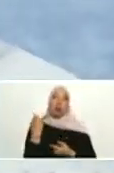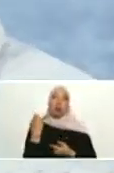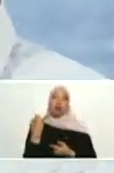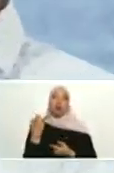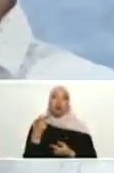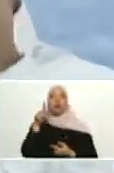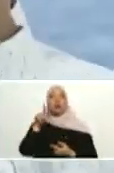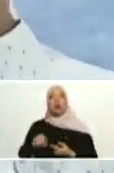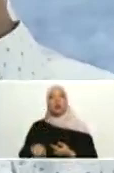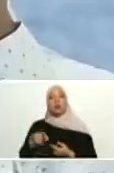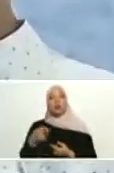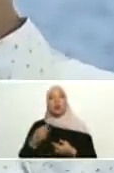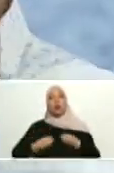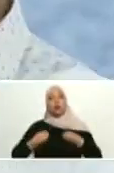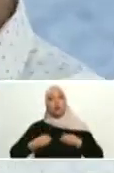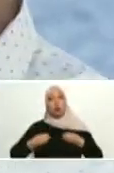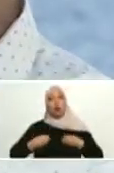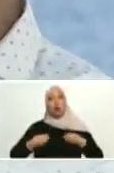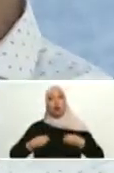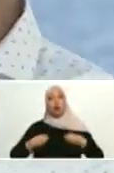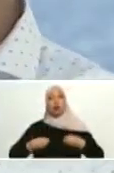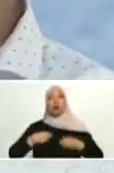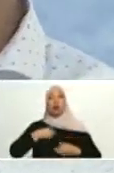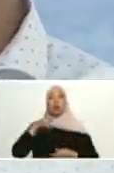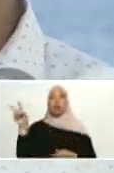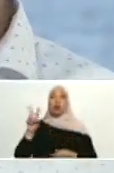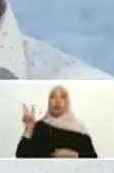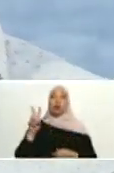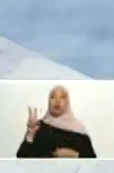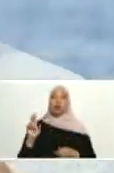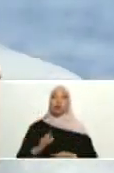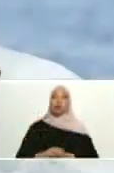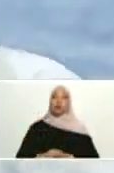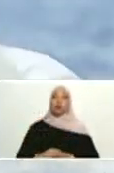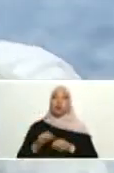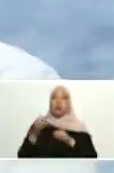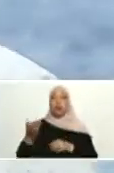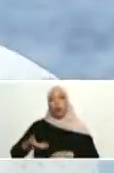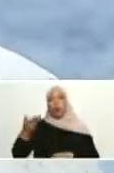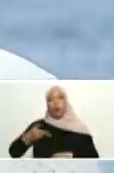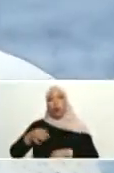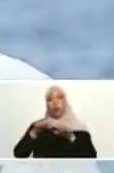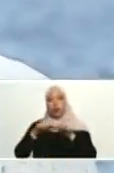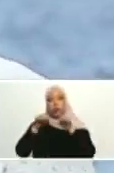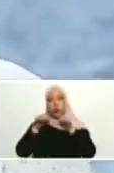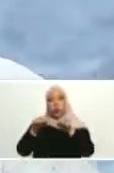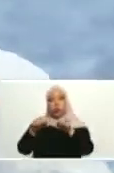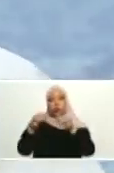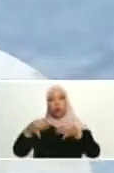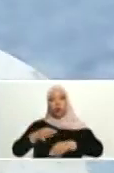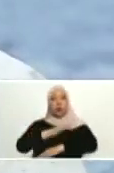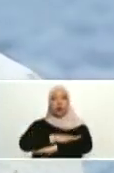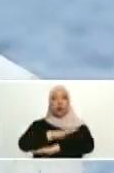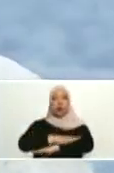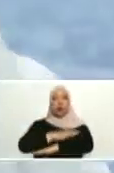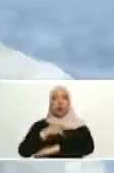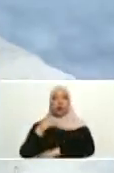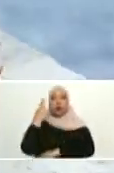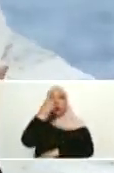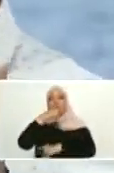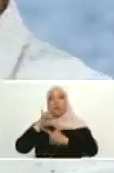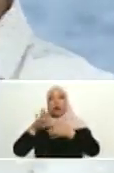economía, sino de la vitalidad de la nación venezolana, que ha permitido mantener firme la dignidad, la frente en alto y